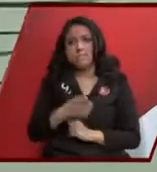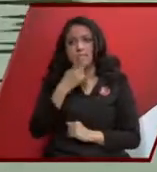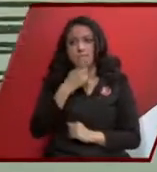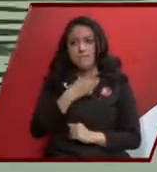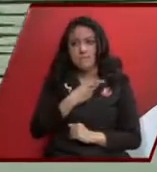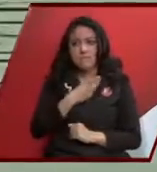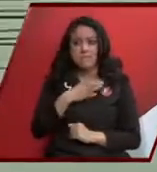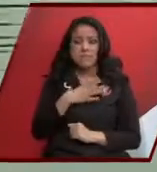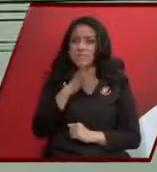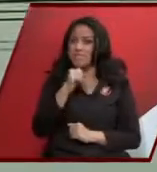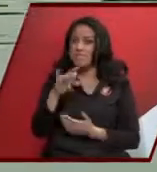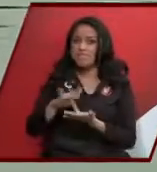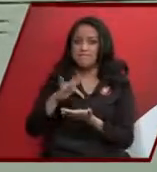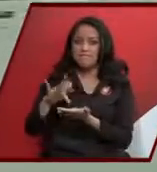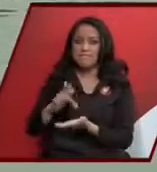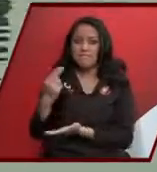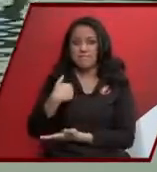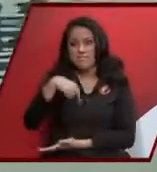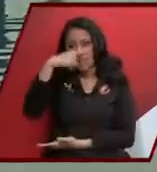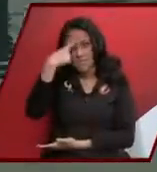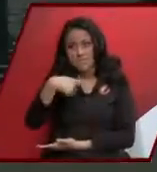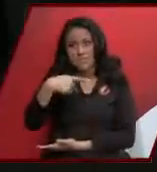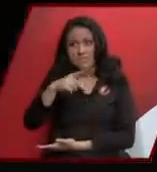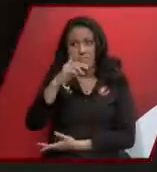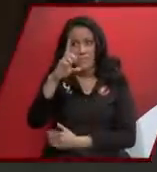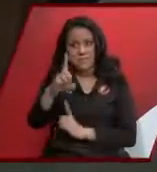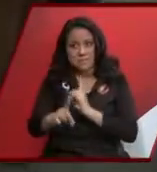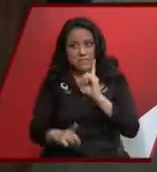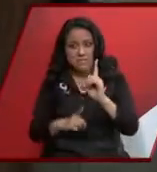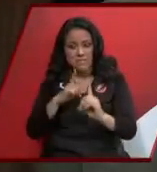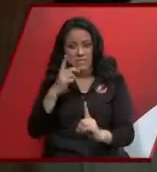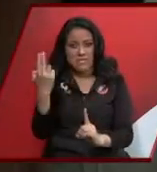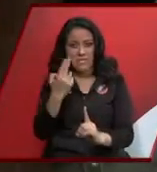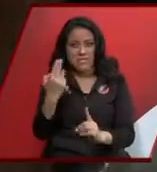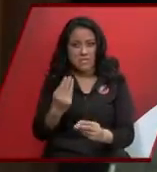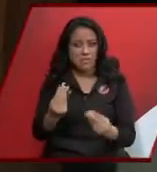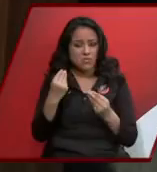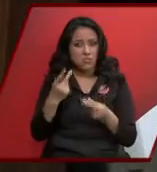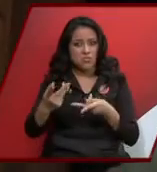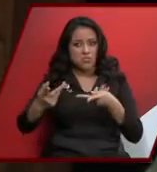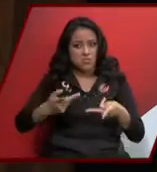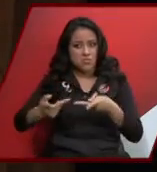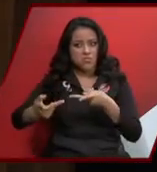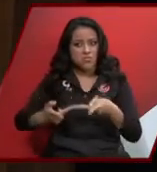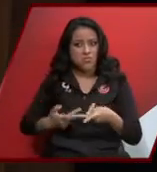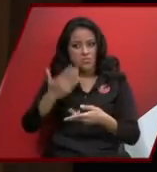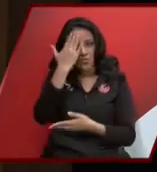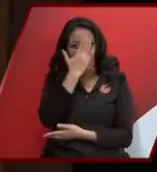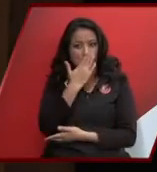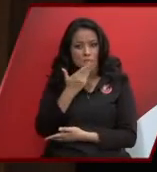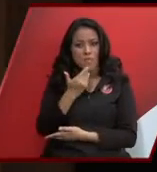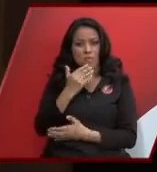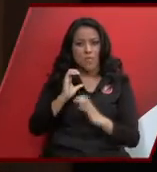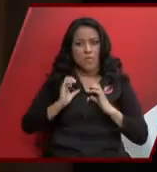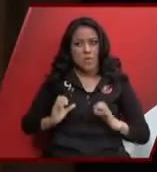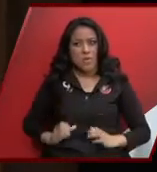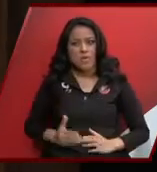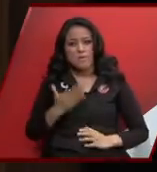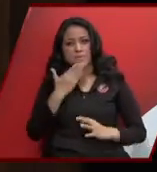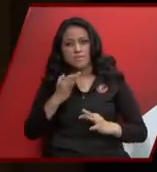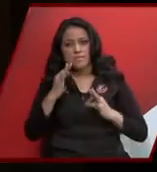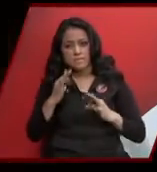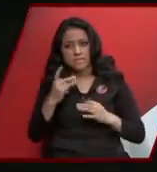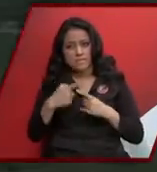categoría no iba a haber apoyos. Se ve fácil, pero el deporte de canotaje requiere de mucha práctica, técnica y condición física, la